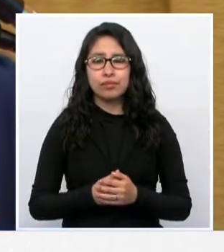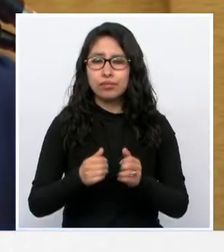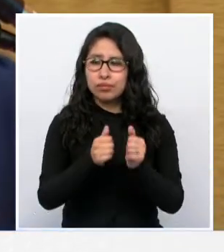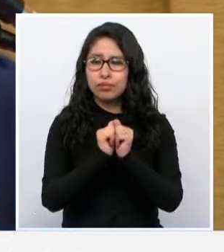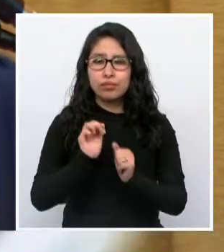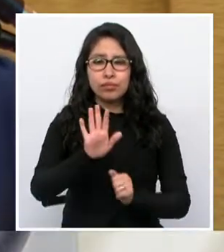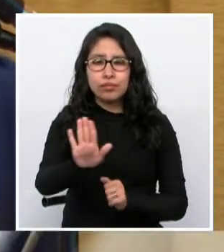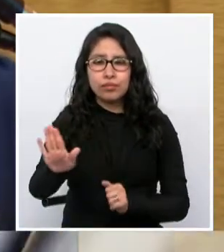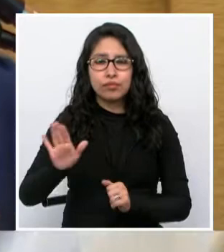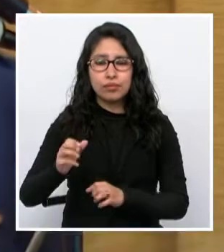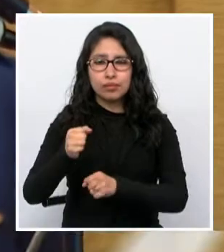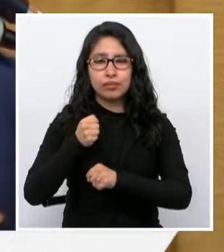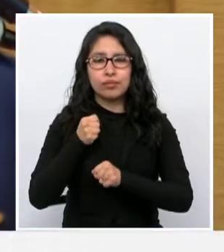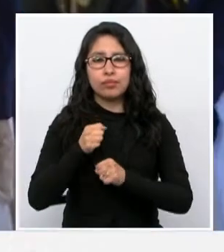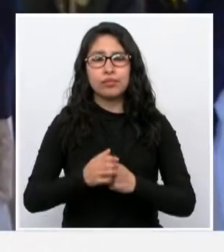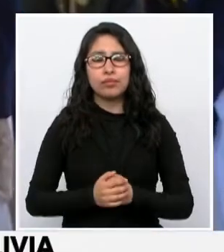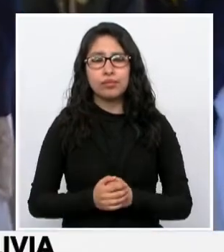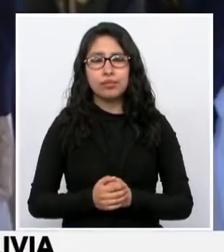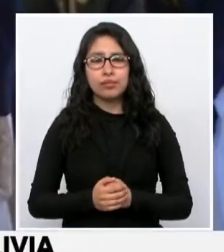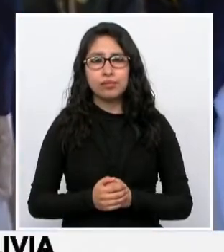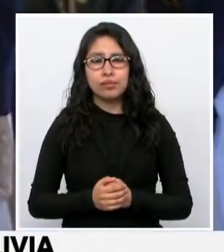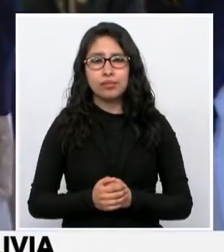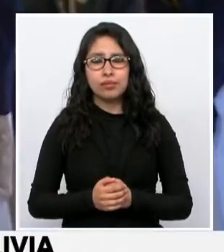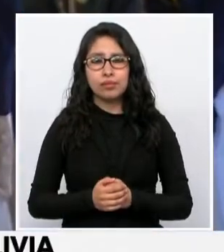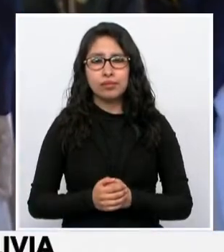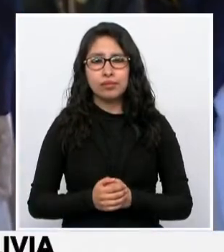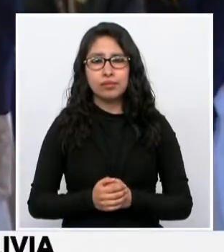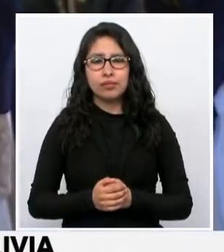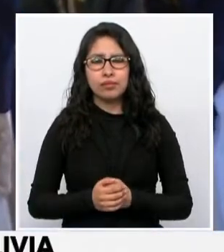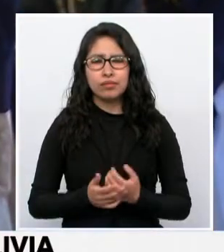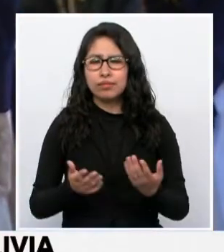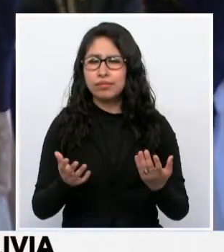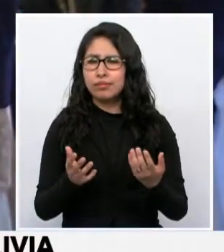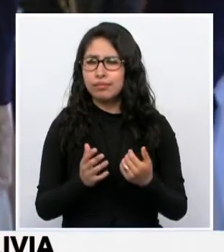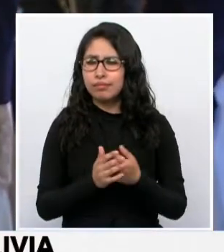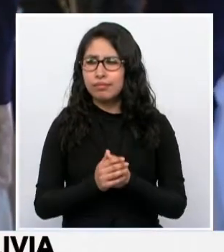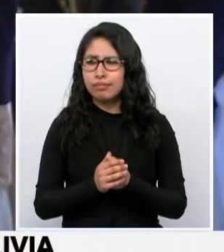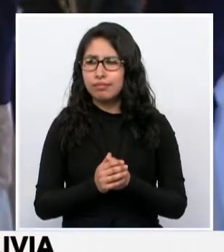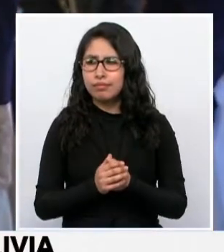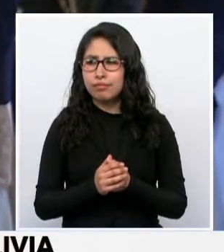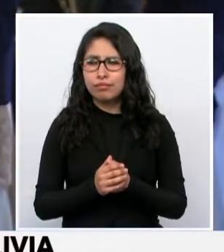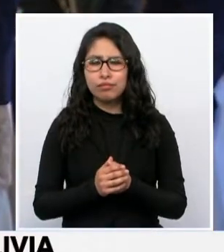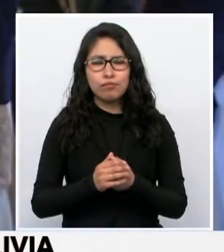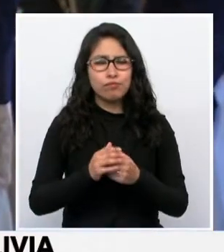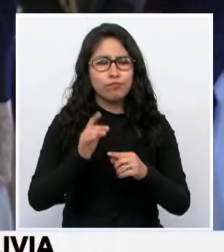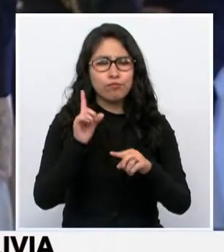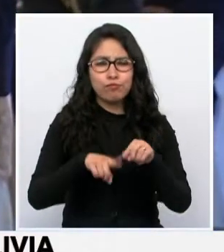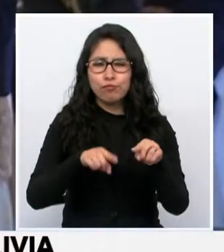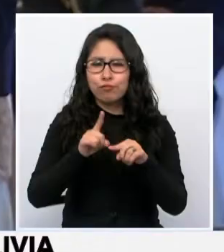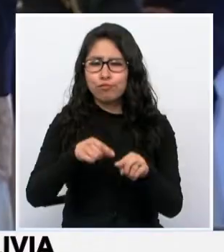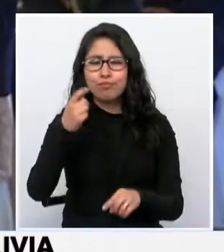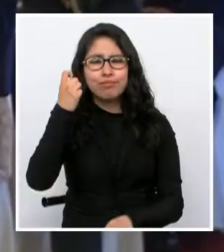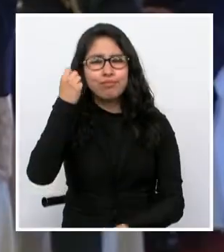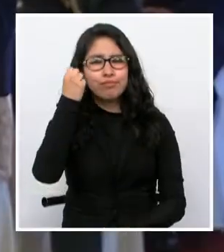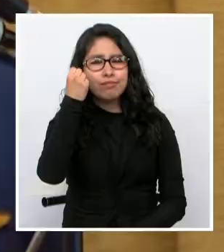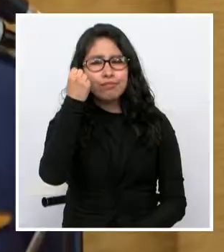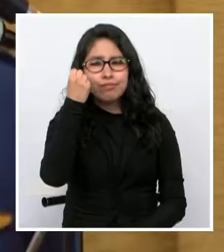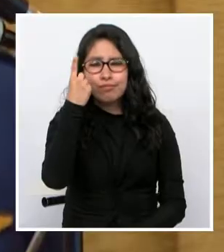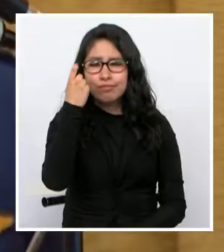Armadas. No es posible entender a nuestro país y a la sociedad